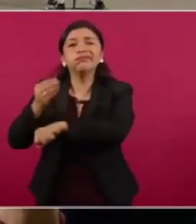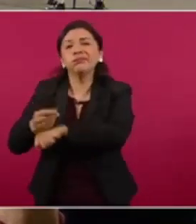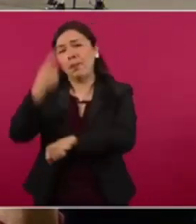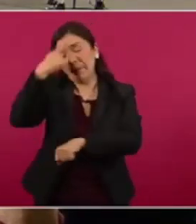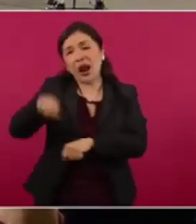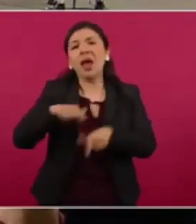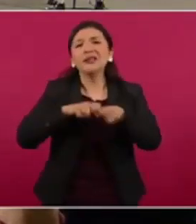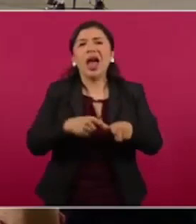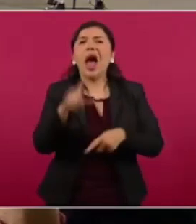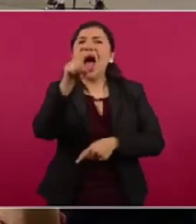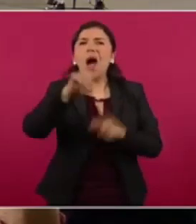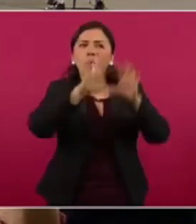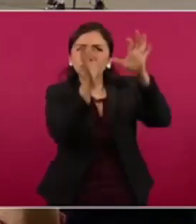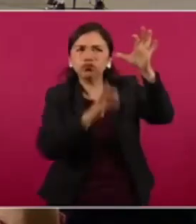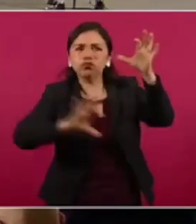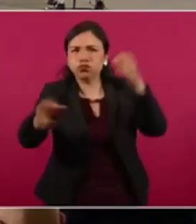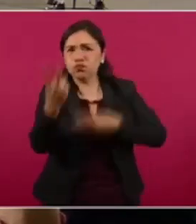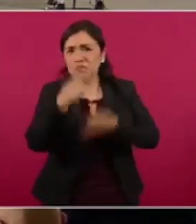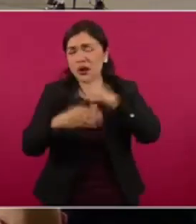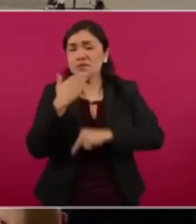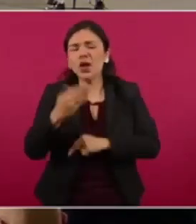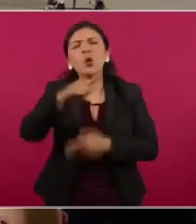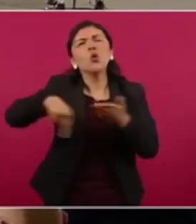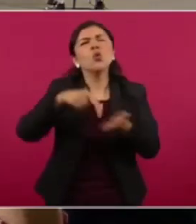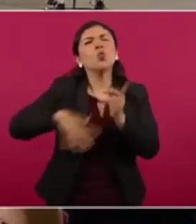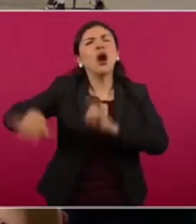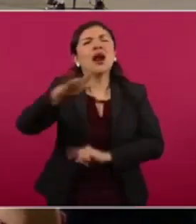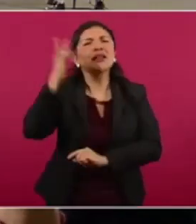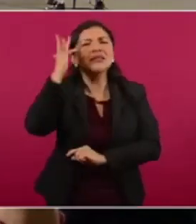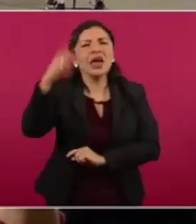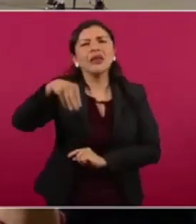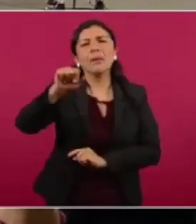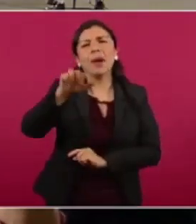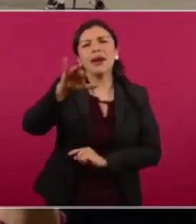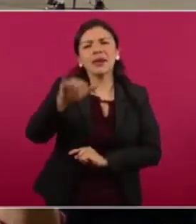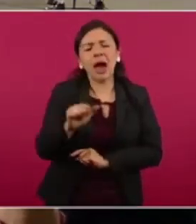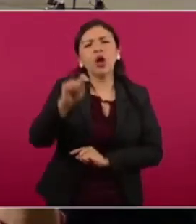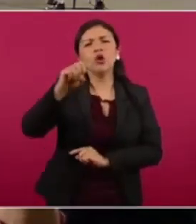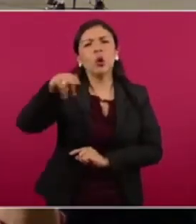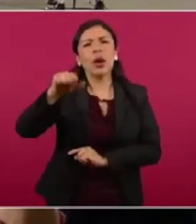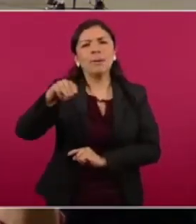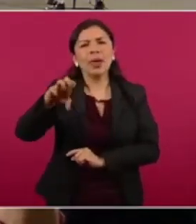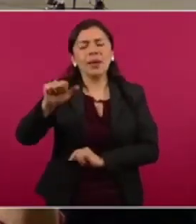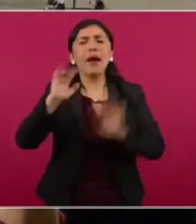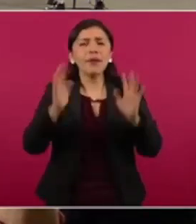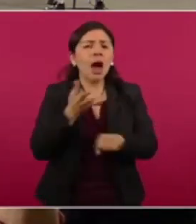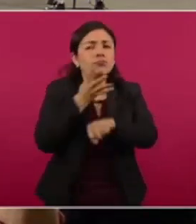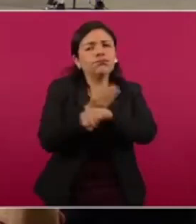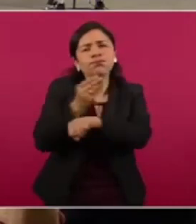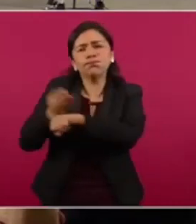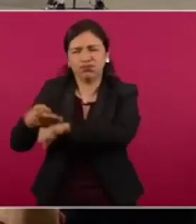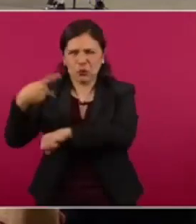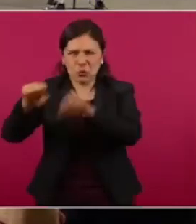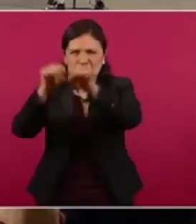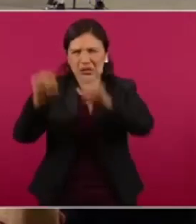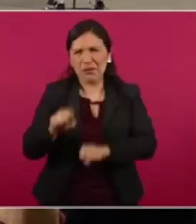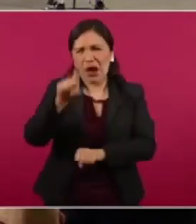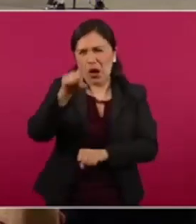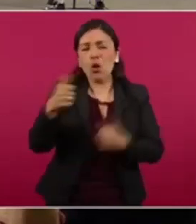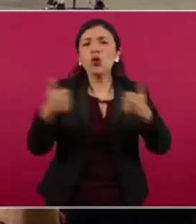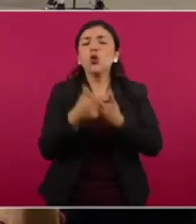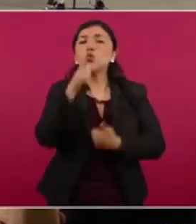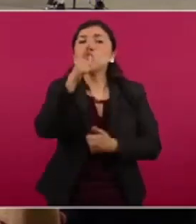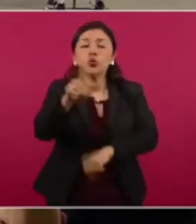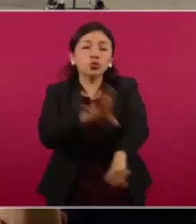suministro de agua y en Santa María Tonameca se reparó un sistema con un generador de eléctrico